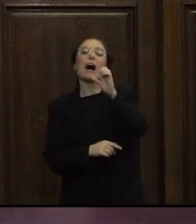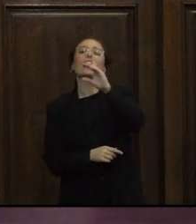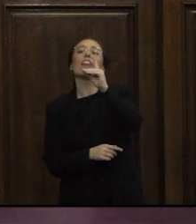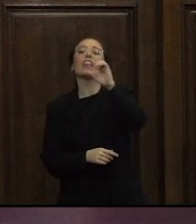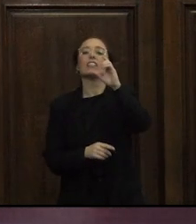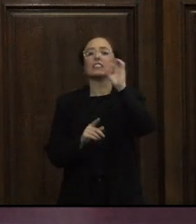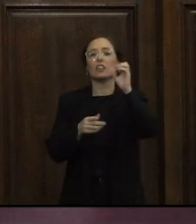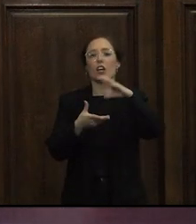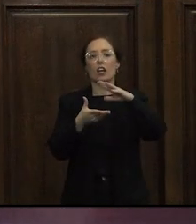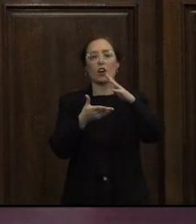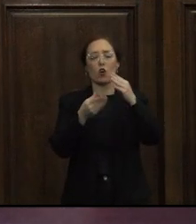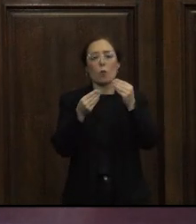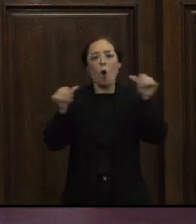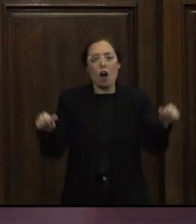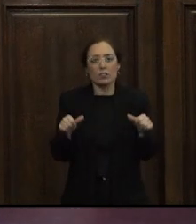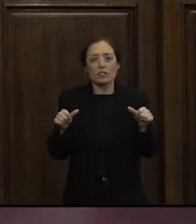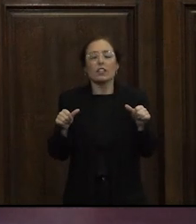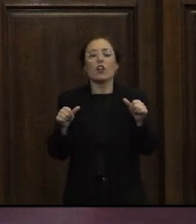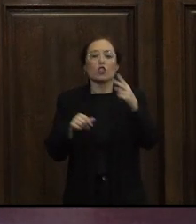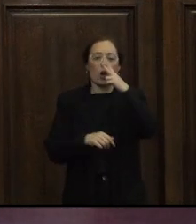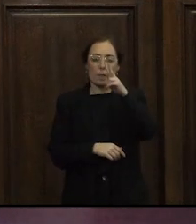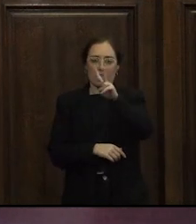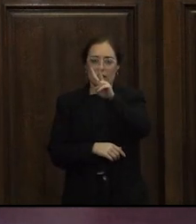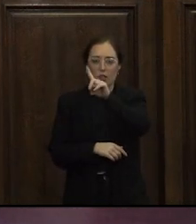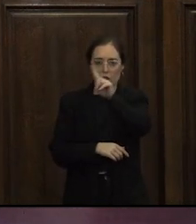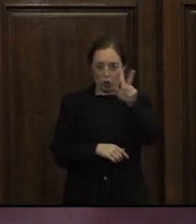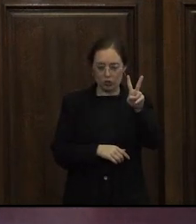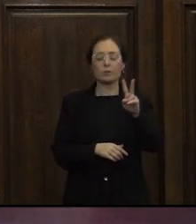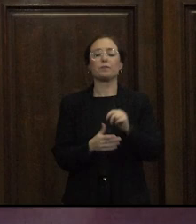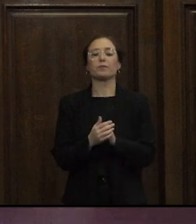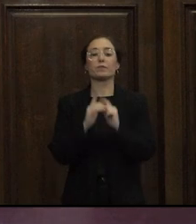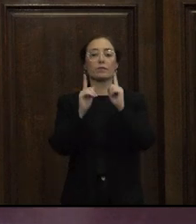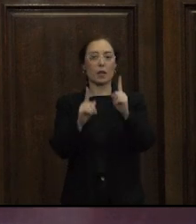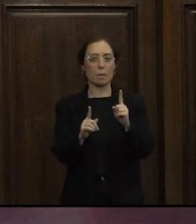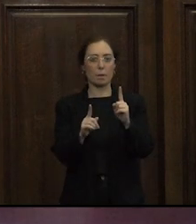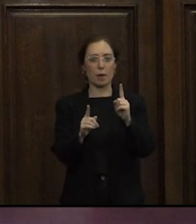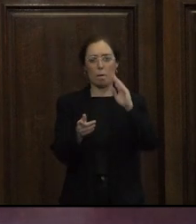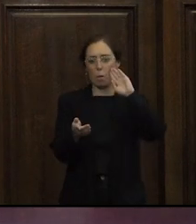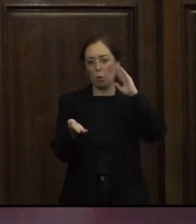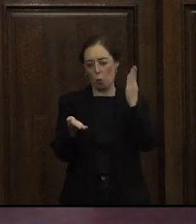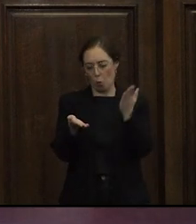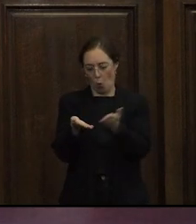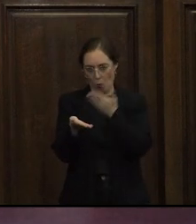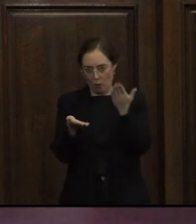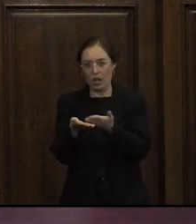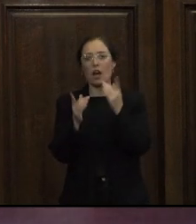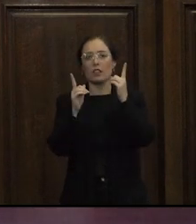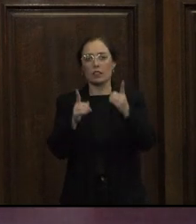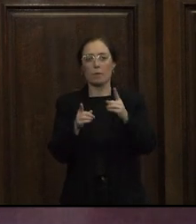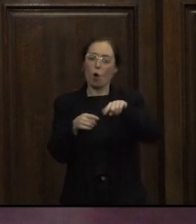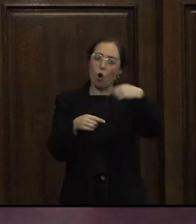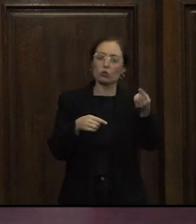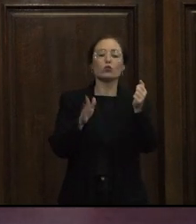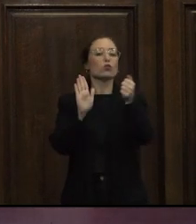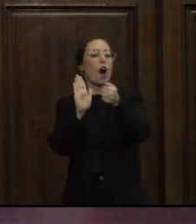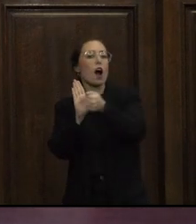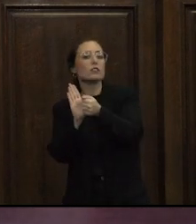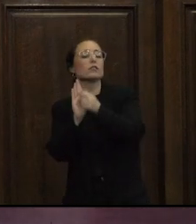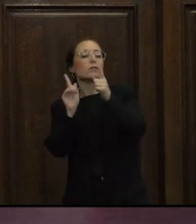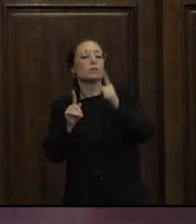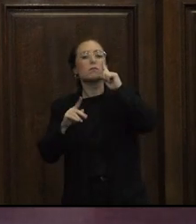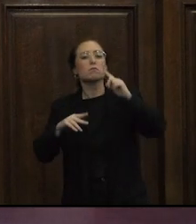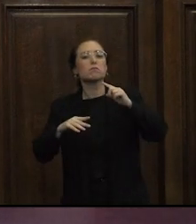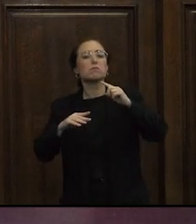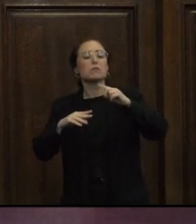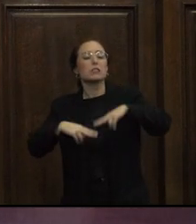de Dispersión del 2012. Además, ha publicado numerosos artículos científicos y ha